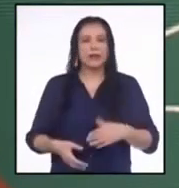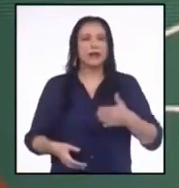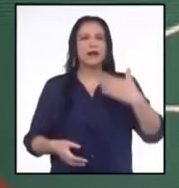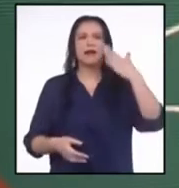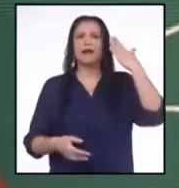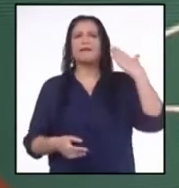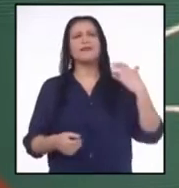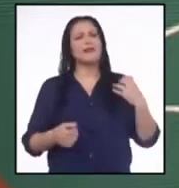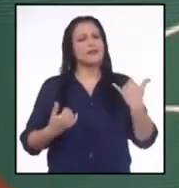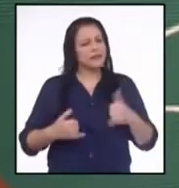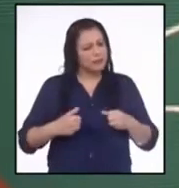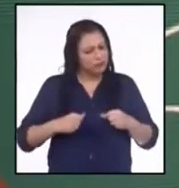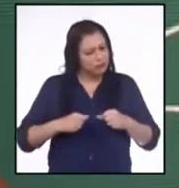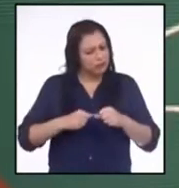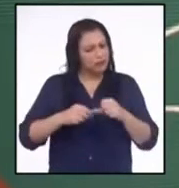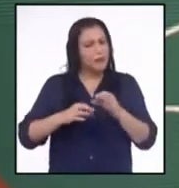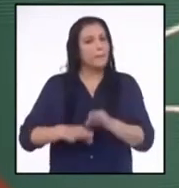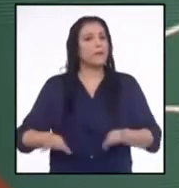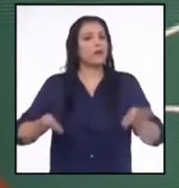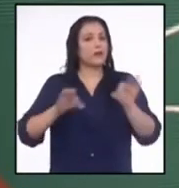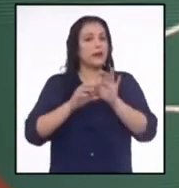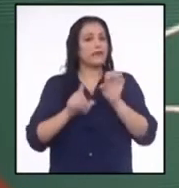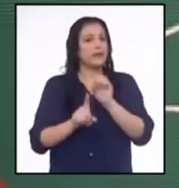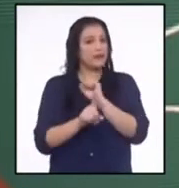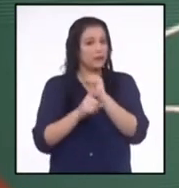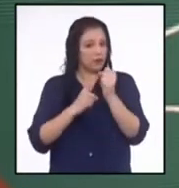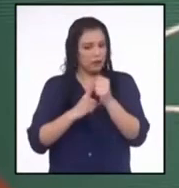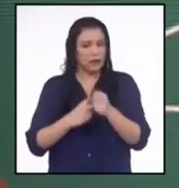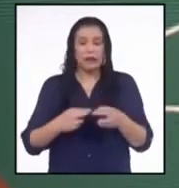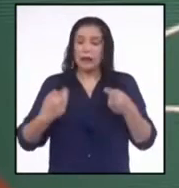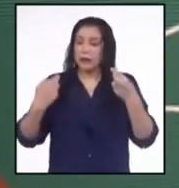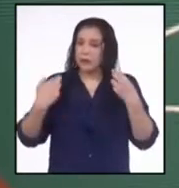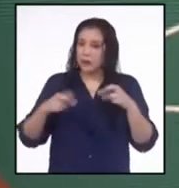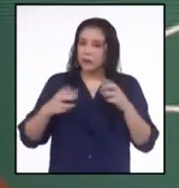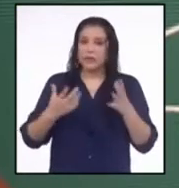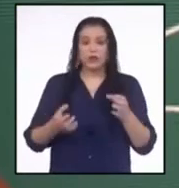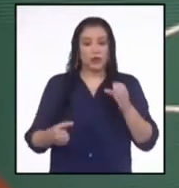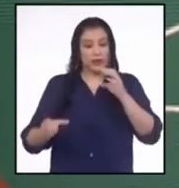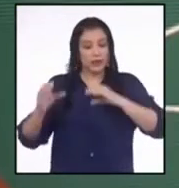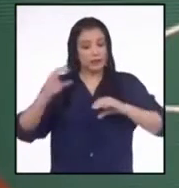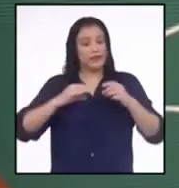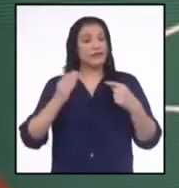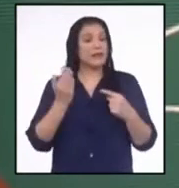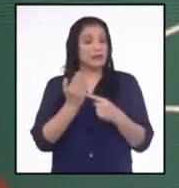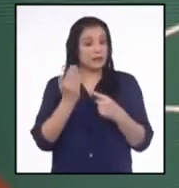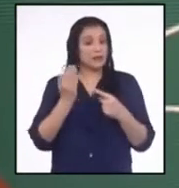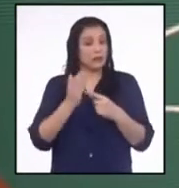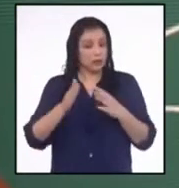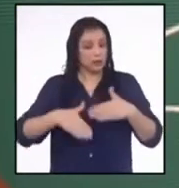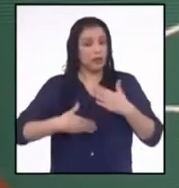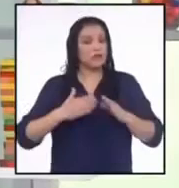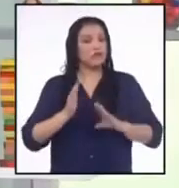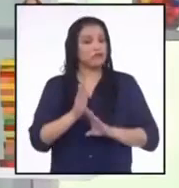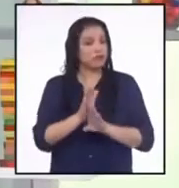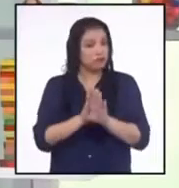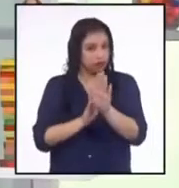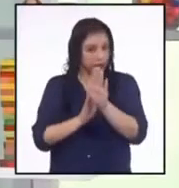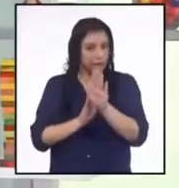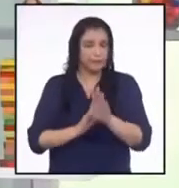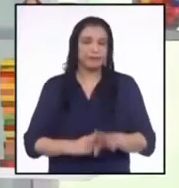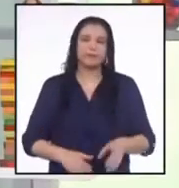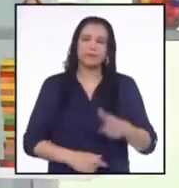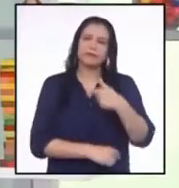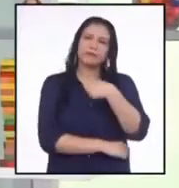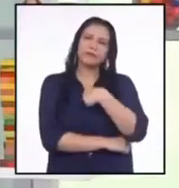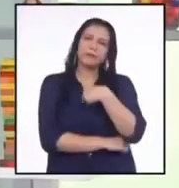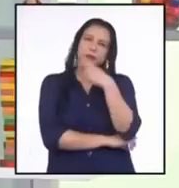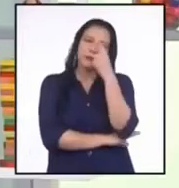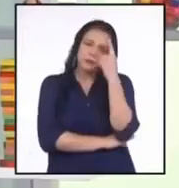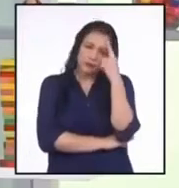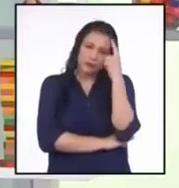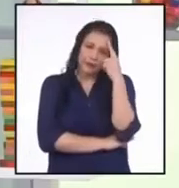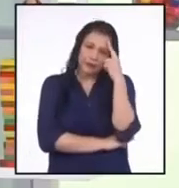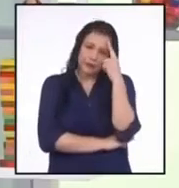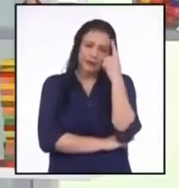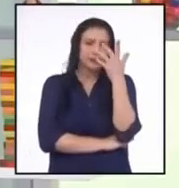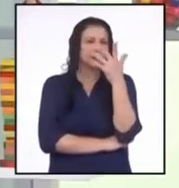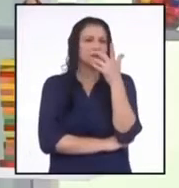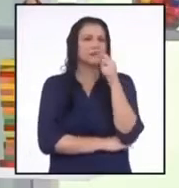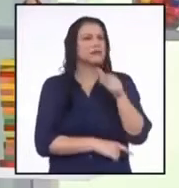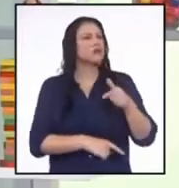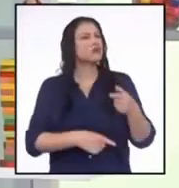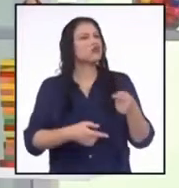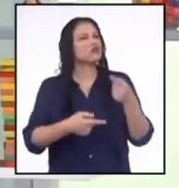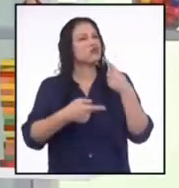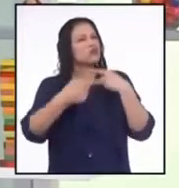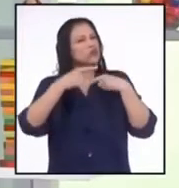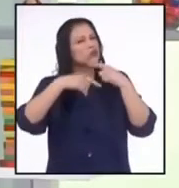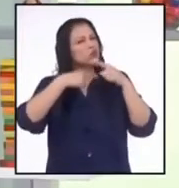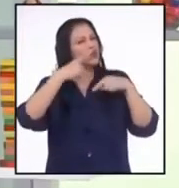es muy importante en la sociedad. Ha permitido que la ciencia y la tecnología sigan avanzando. Estaba pensando sobre lo que me